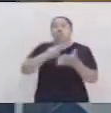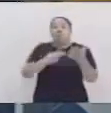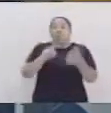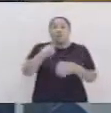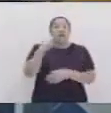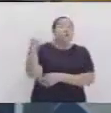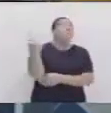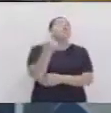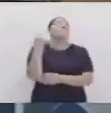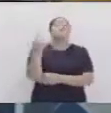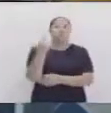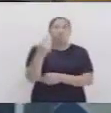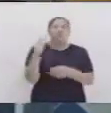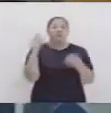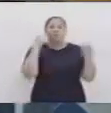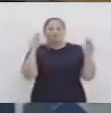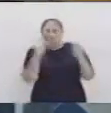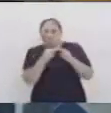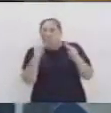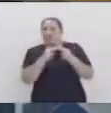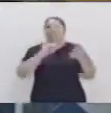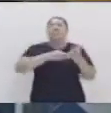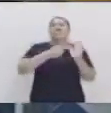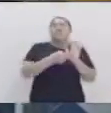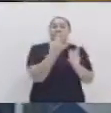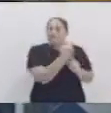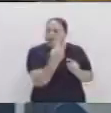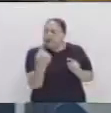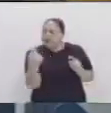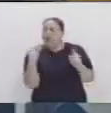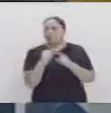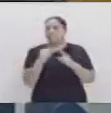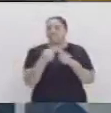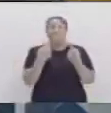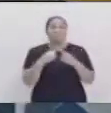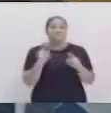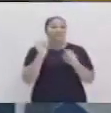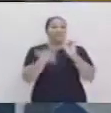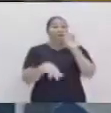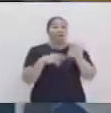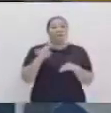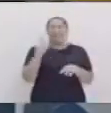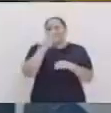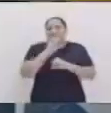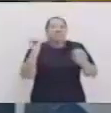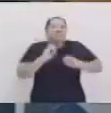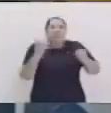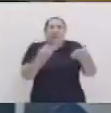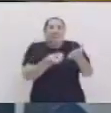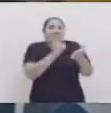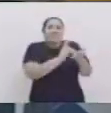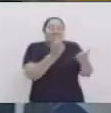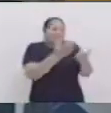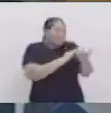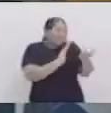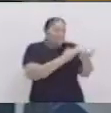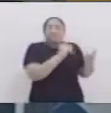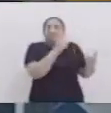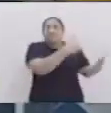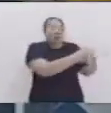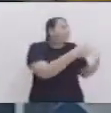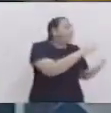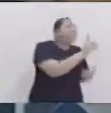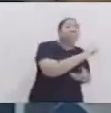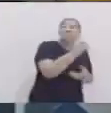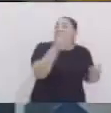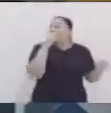importante que conozcas el significado de todas las palabras, pero muchas veces se da la ocasión en la que no tienes un diccionario cerca y tienes que valerte de